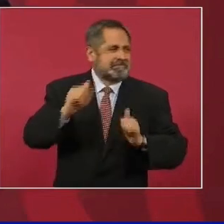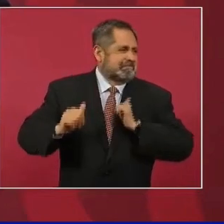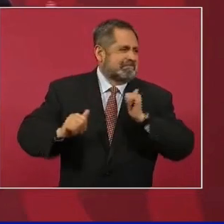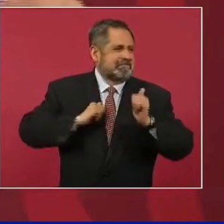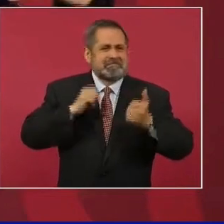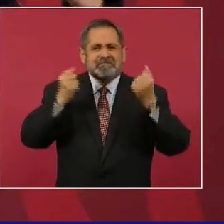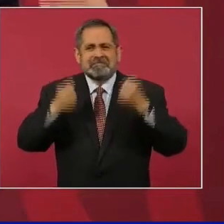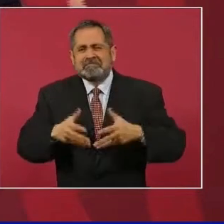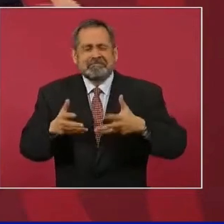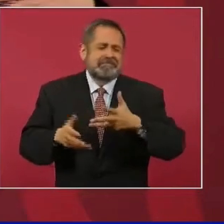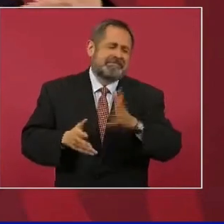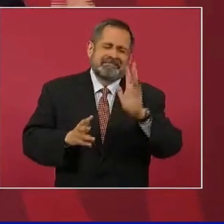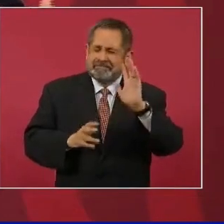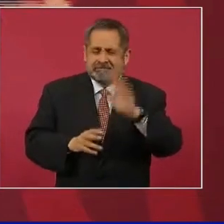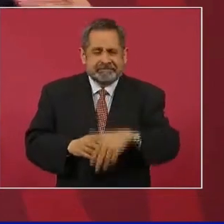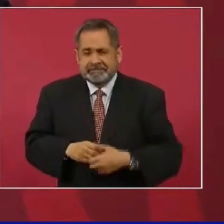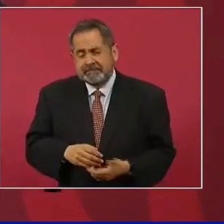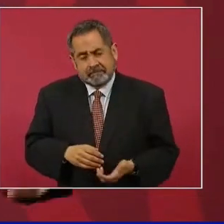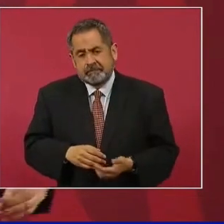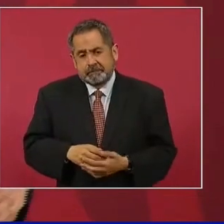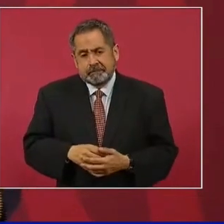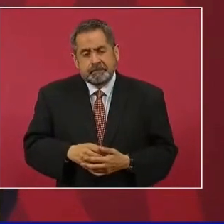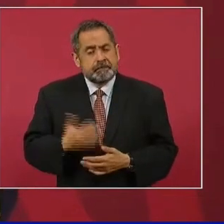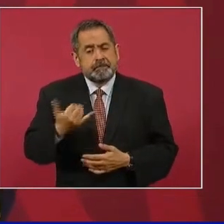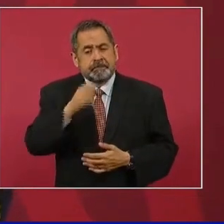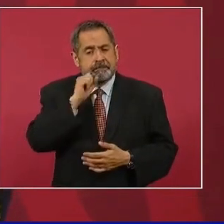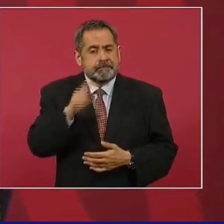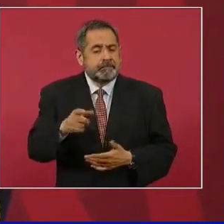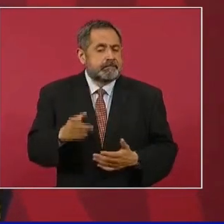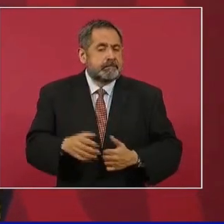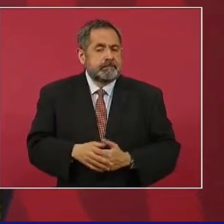y lo que